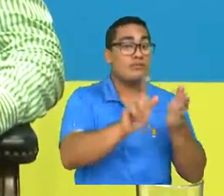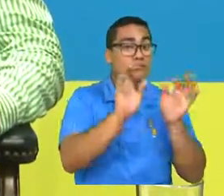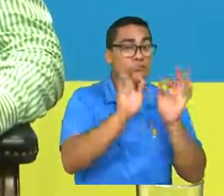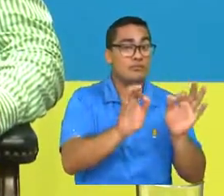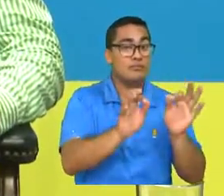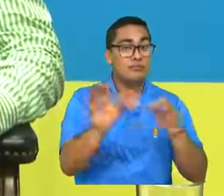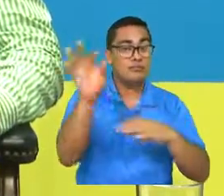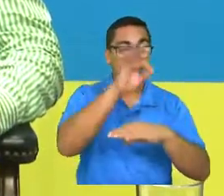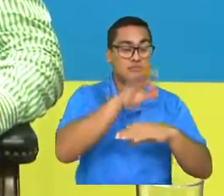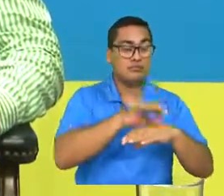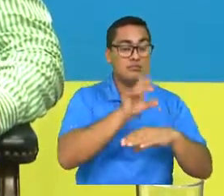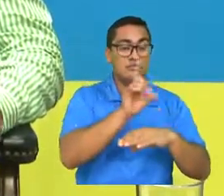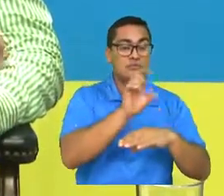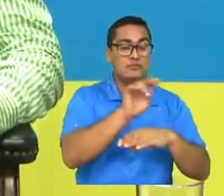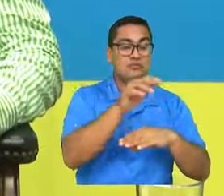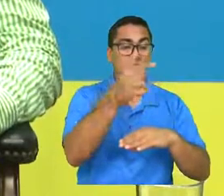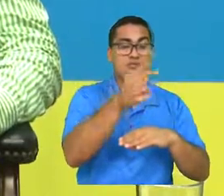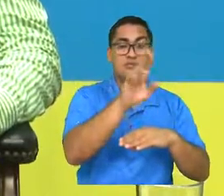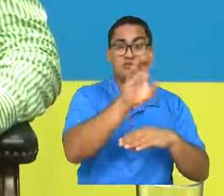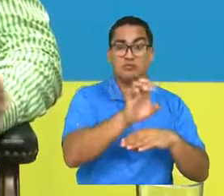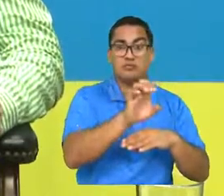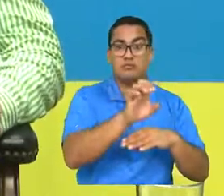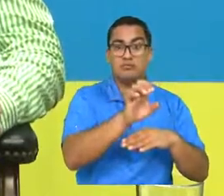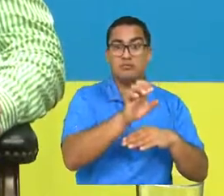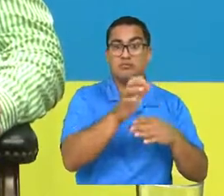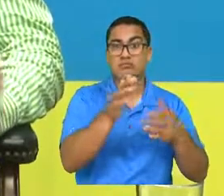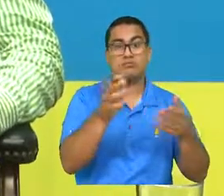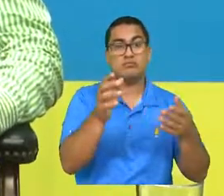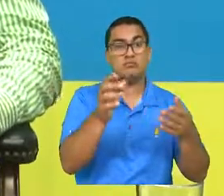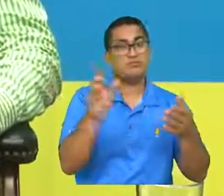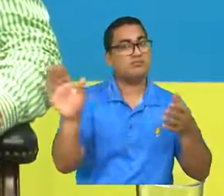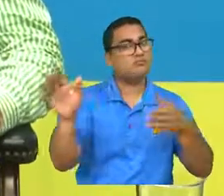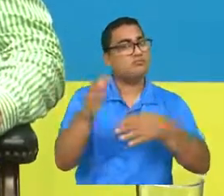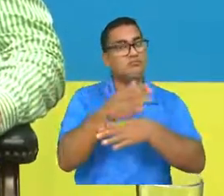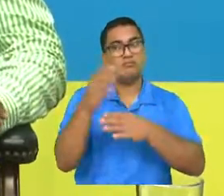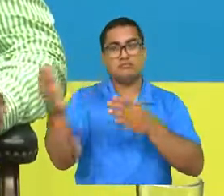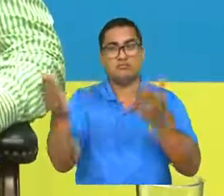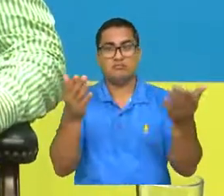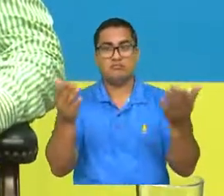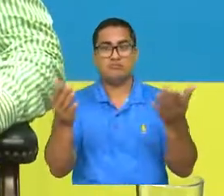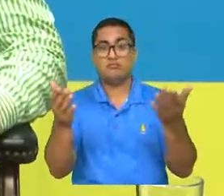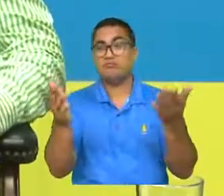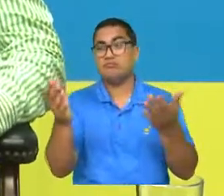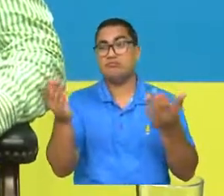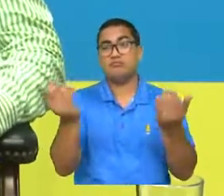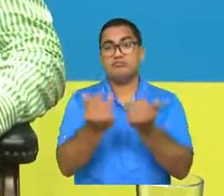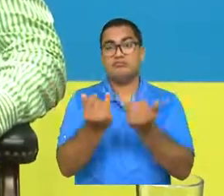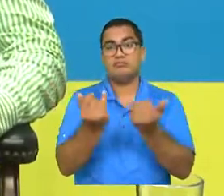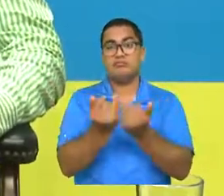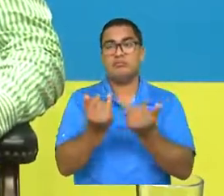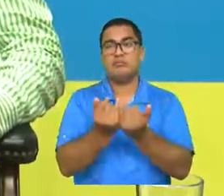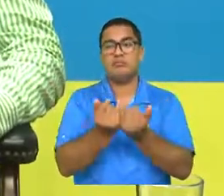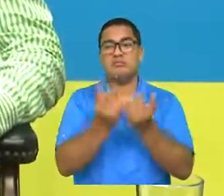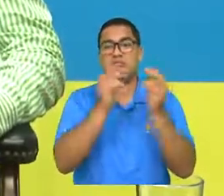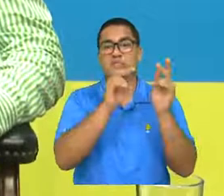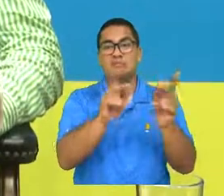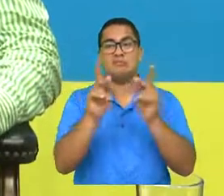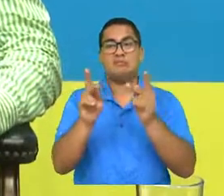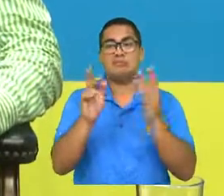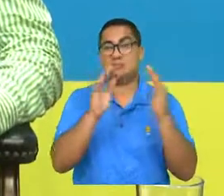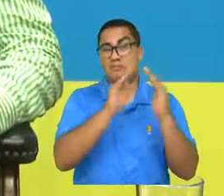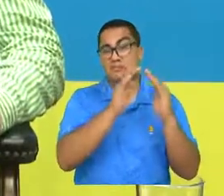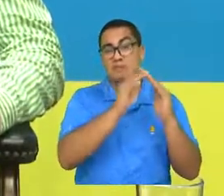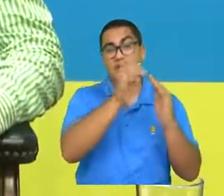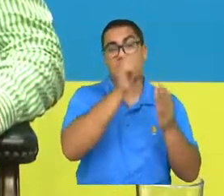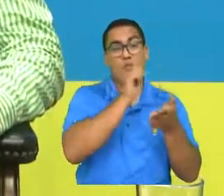el mosquito transmisor del dengue, el zika y el chikungunya, se reproduce en aguas limpias, como en el agua que nosotros tenemos en nuestro hogar,